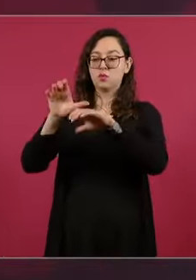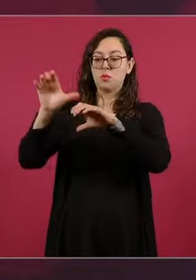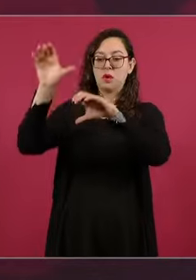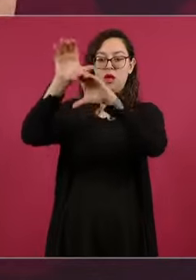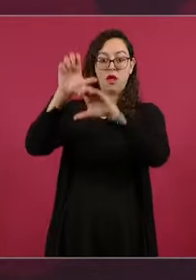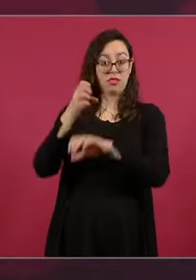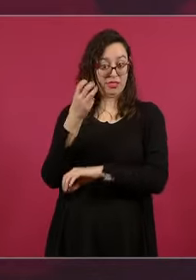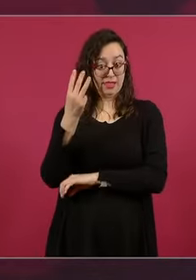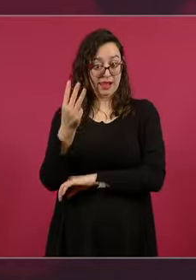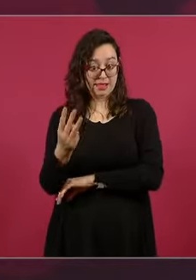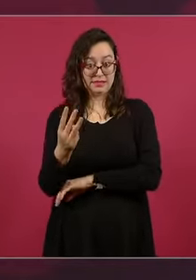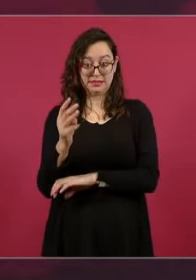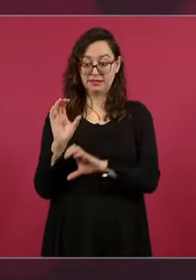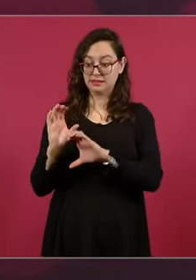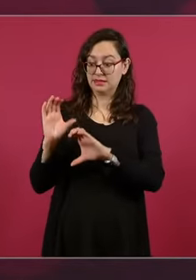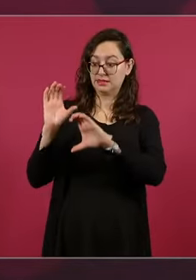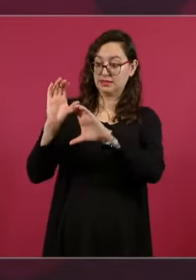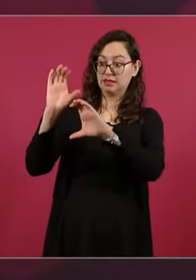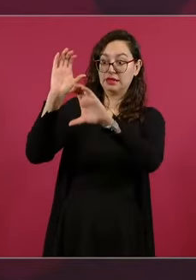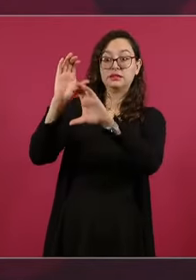para detectar